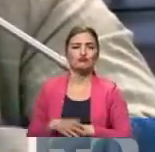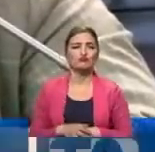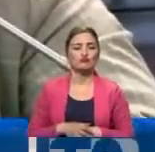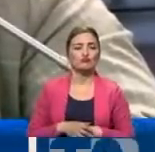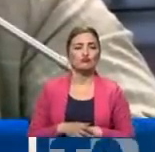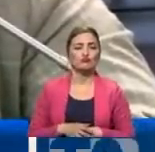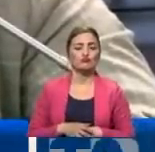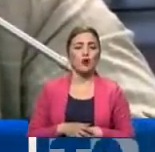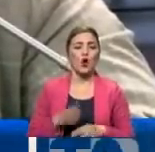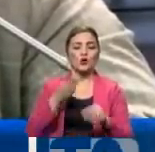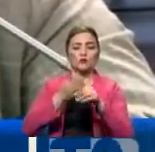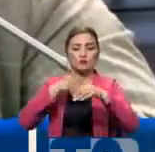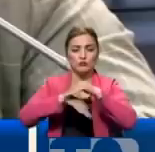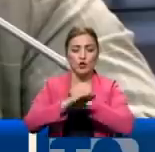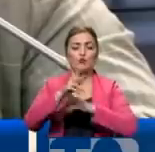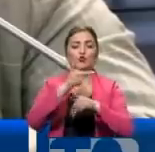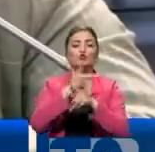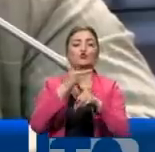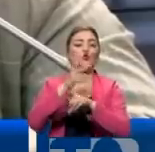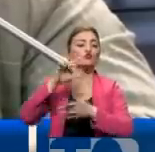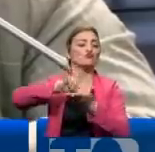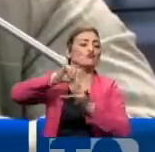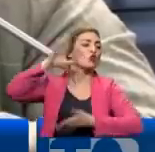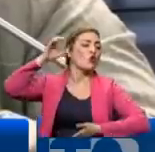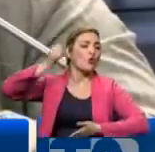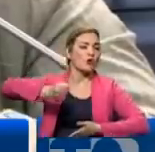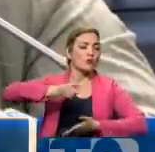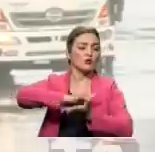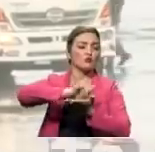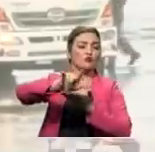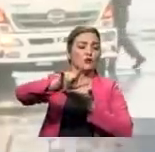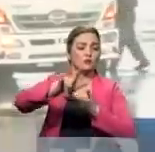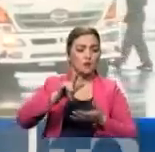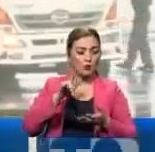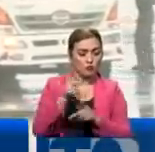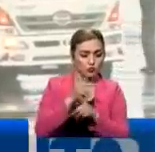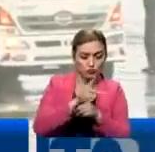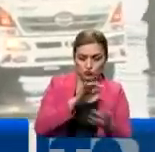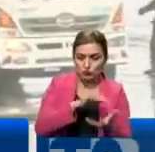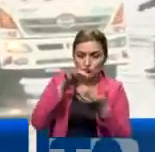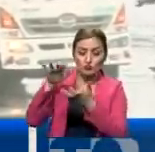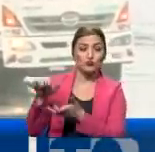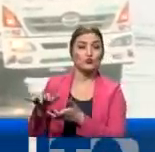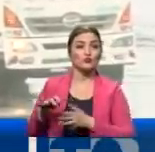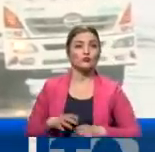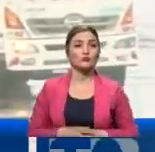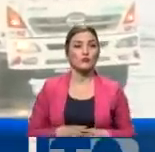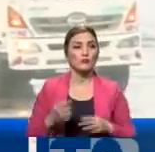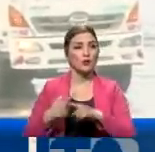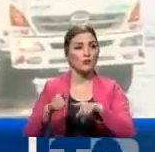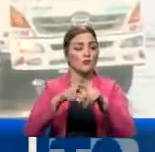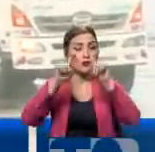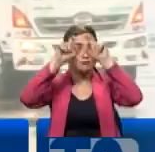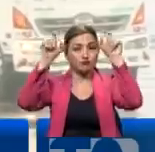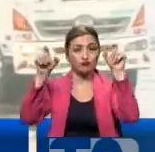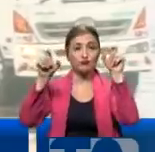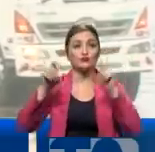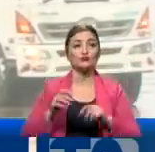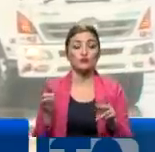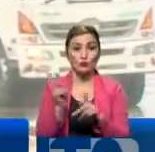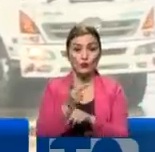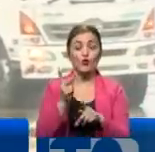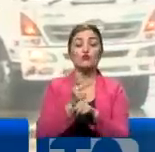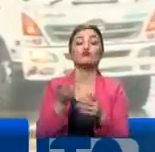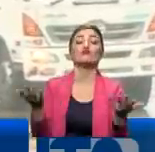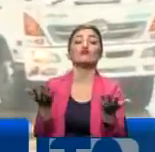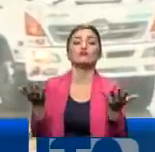productos hasta la ciudad de Cuenca a través del aeropuerto y también sacar productos. Diferentes empresas que también producen